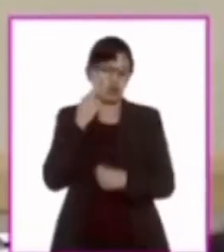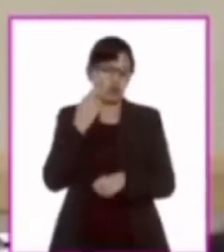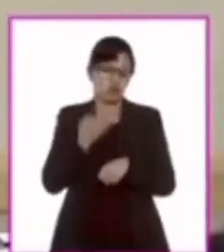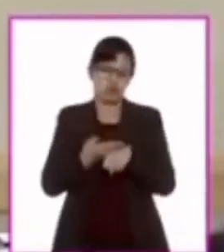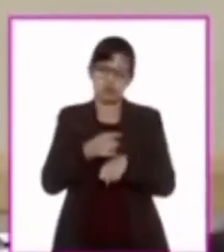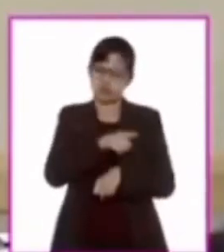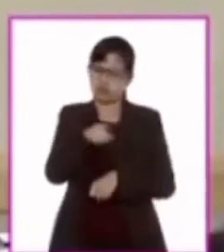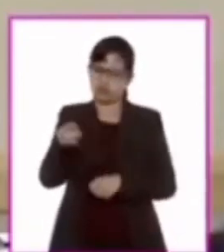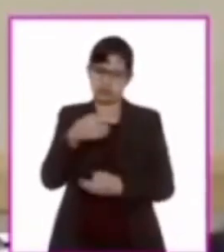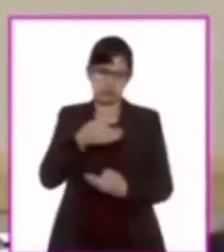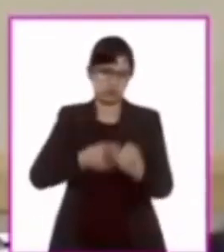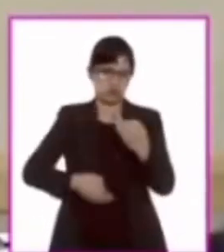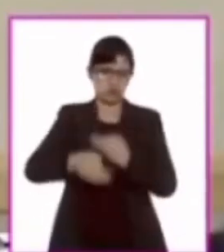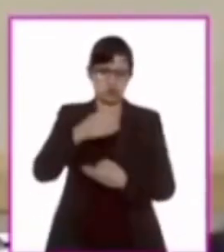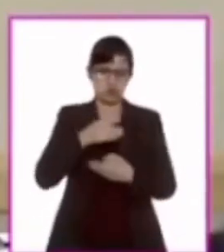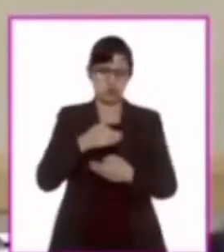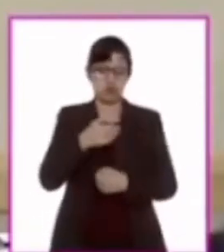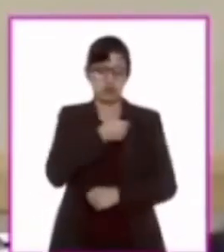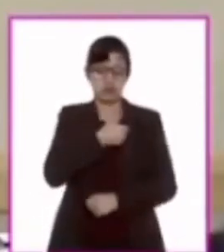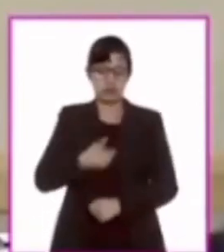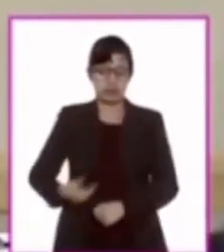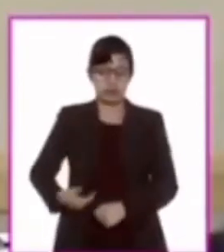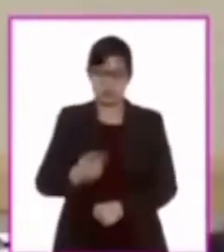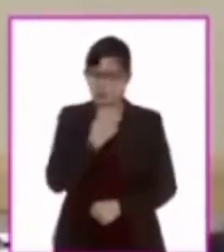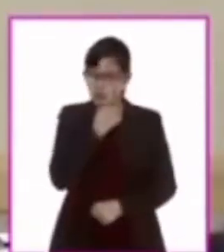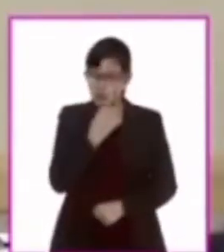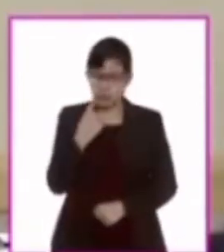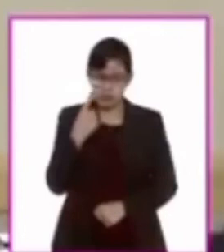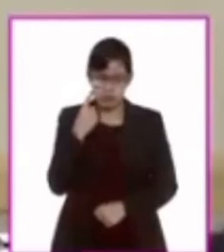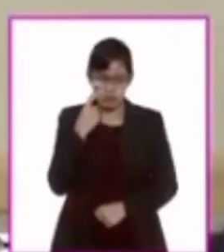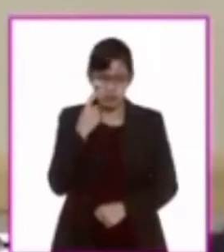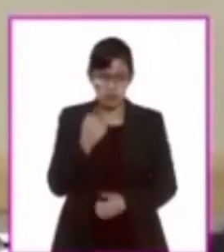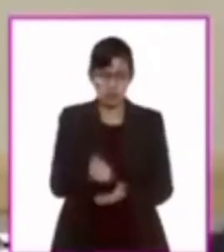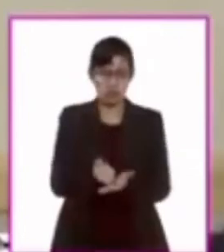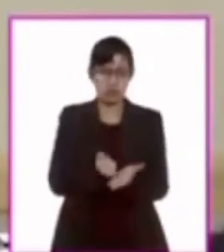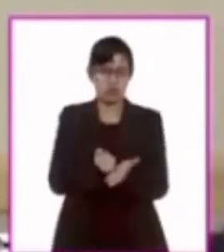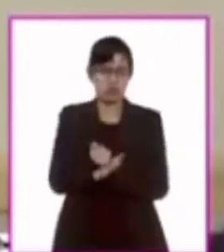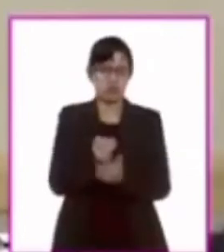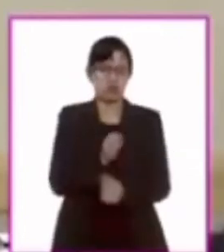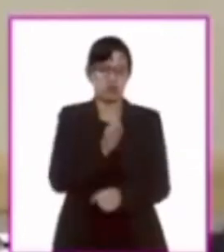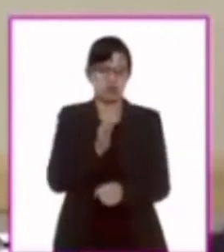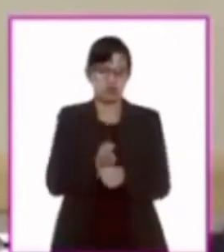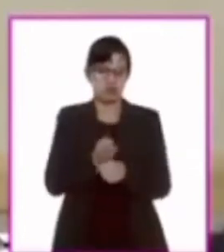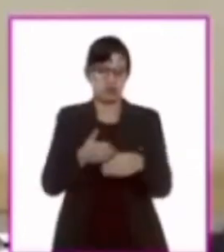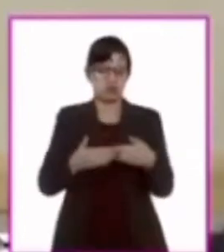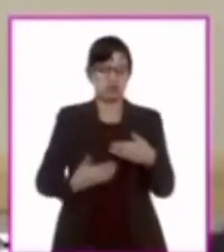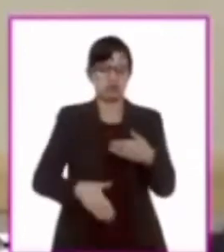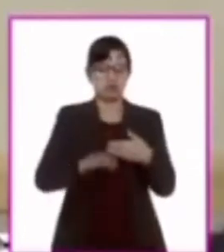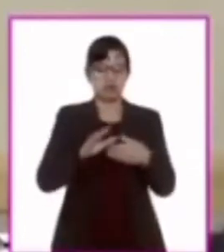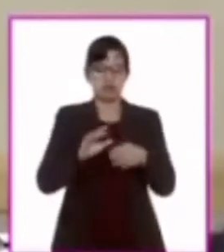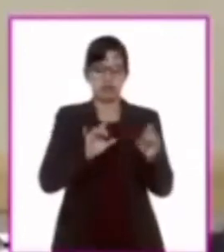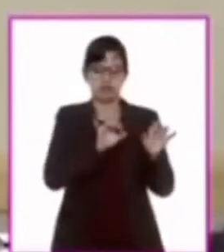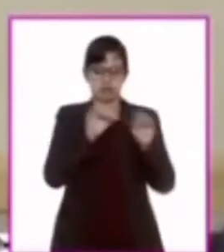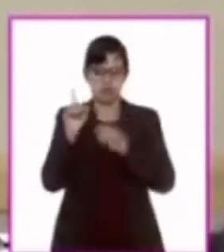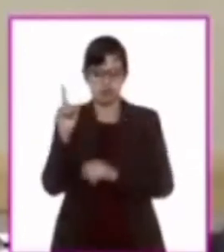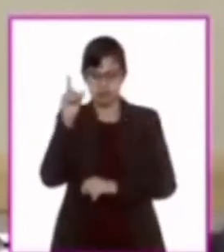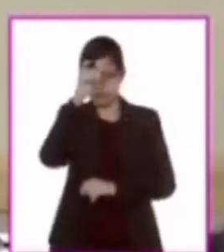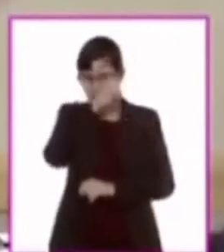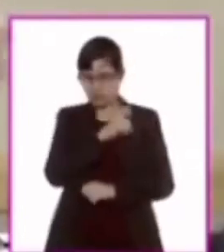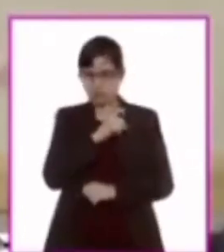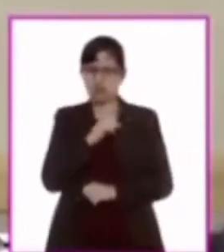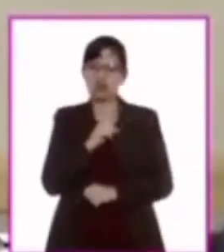desde el punto de vista de la presidencia de las decisiones que tendremos que tomar en ocasiones complejas y que nos llevarán eventualmente a